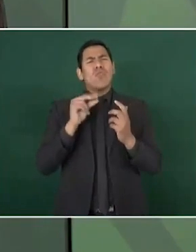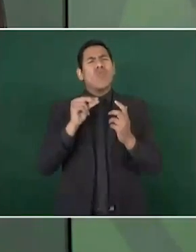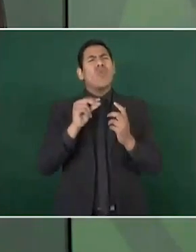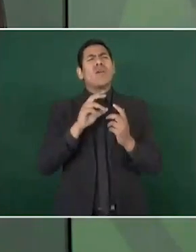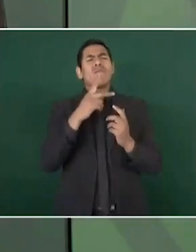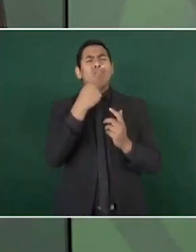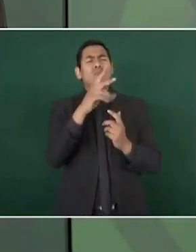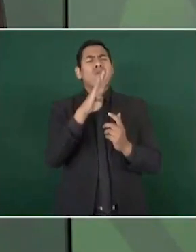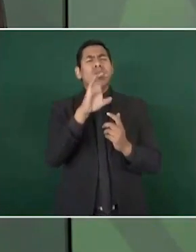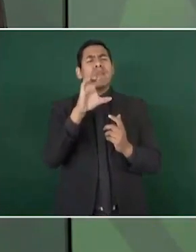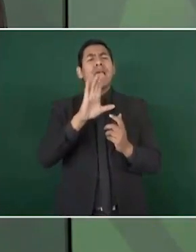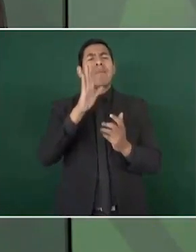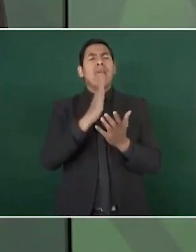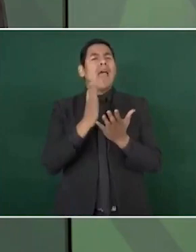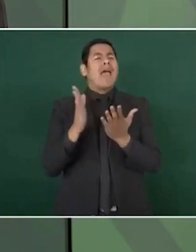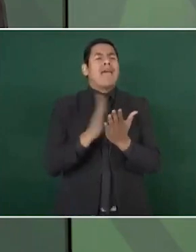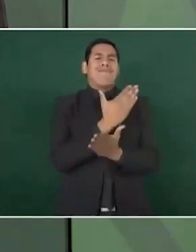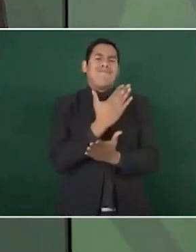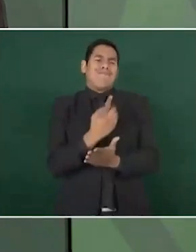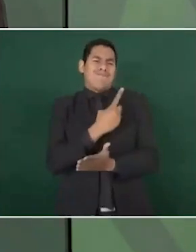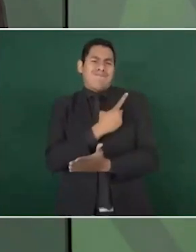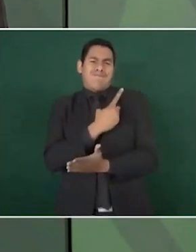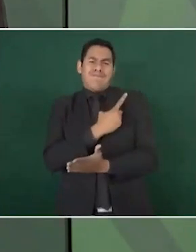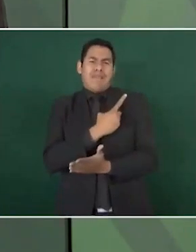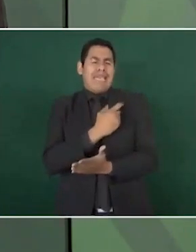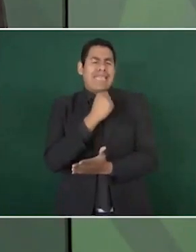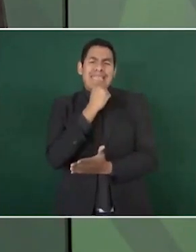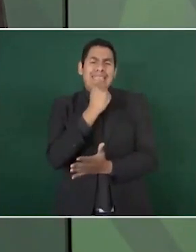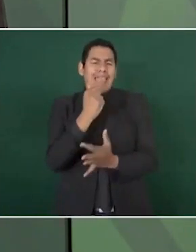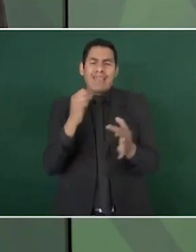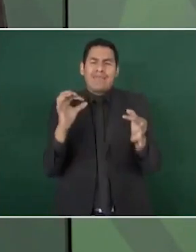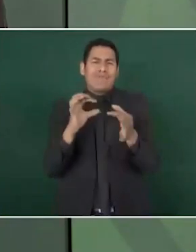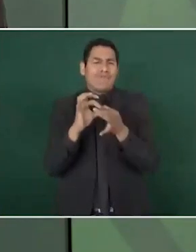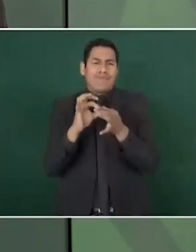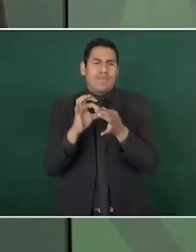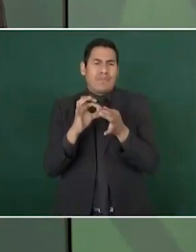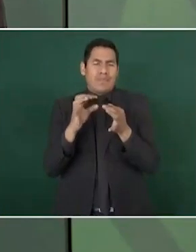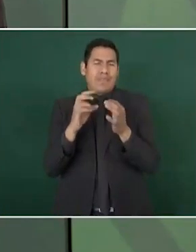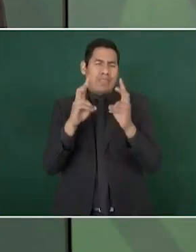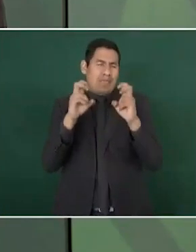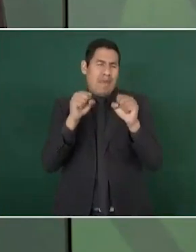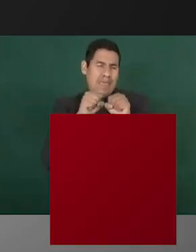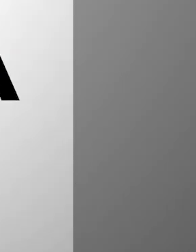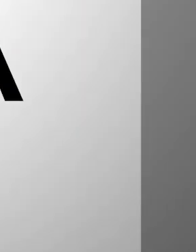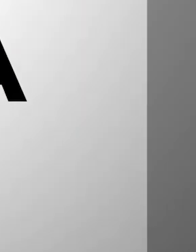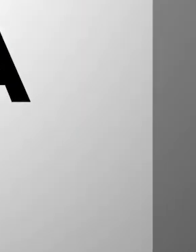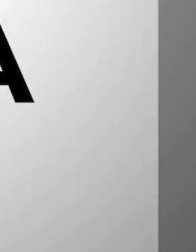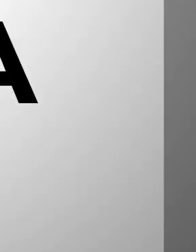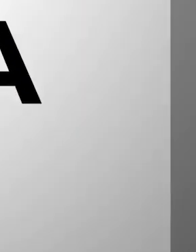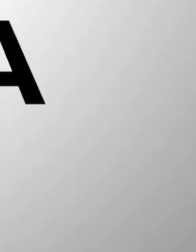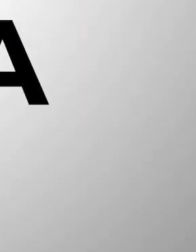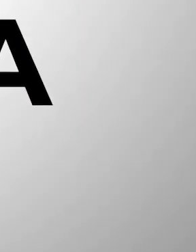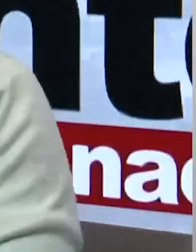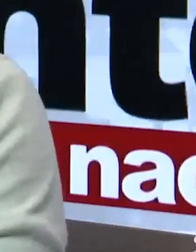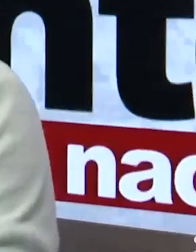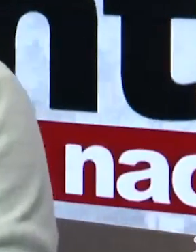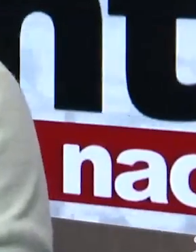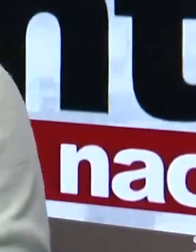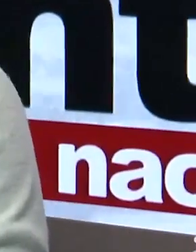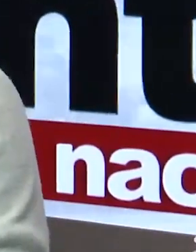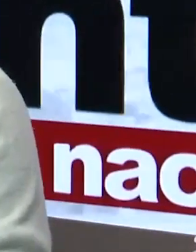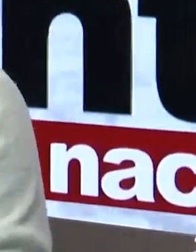sistema aislado, si no estaba conectado con el sistema nacional eléctrico. Esto es